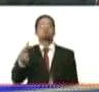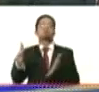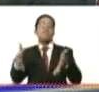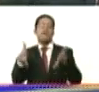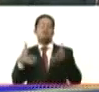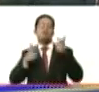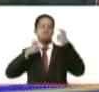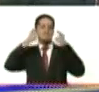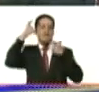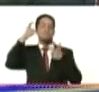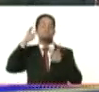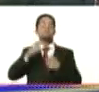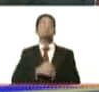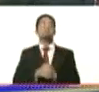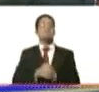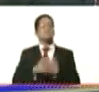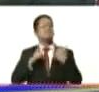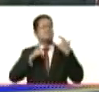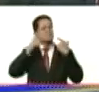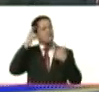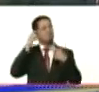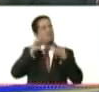Comandante Chávez le llevó a reflexiones profundas